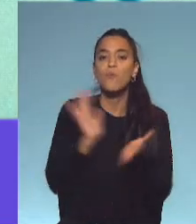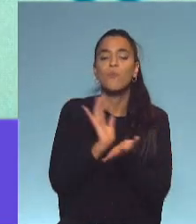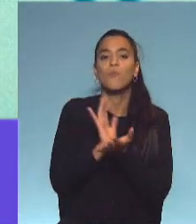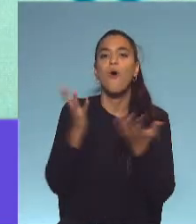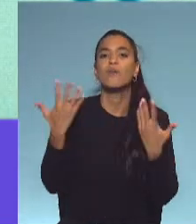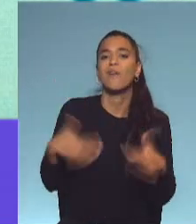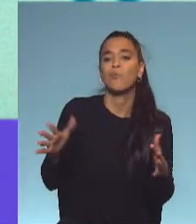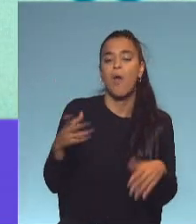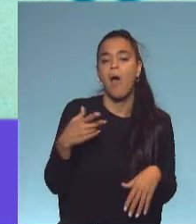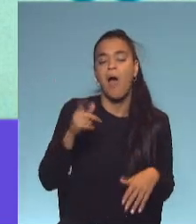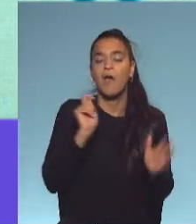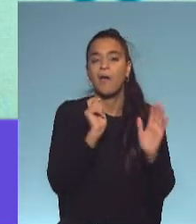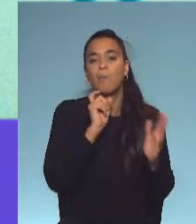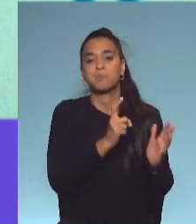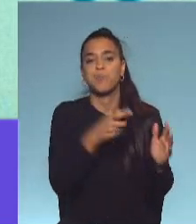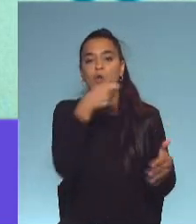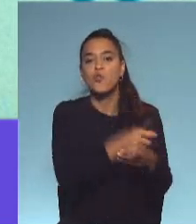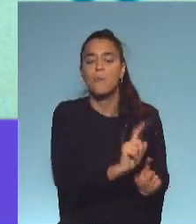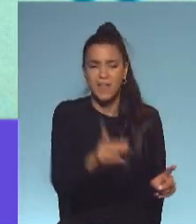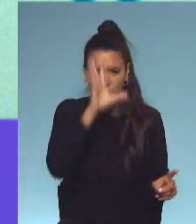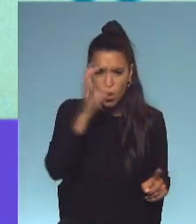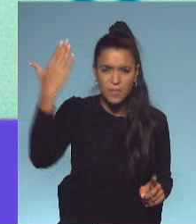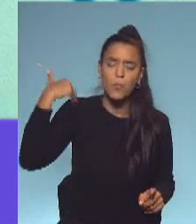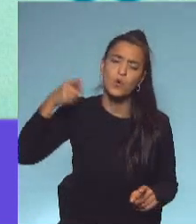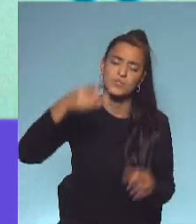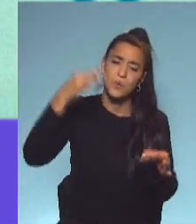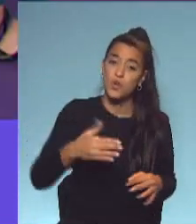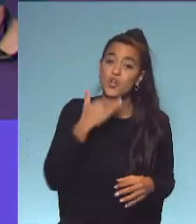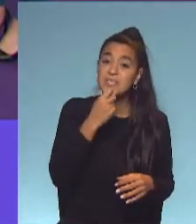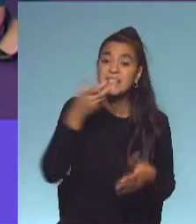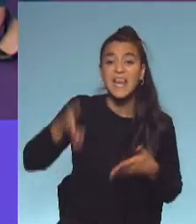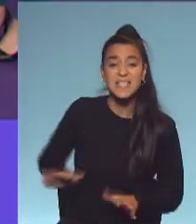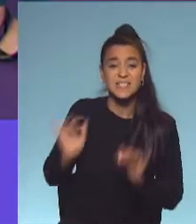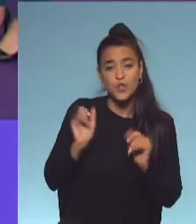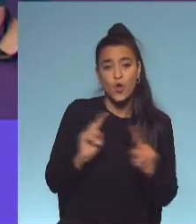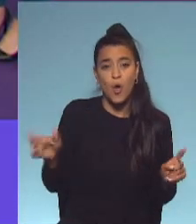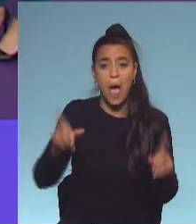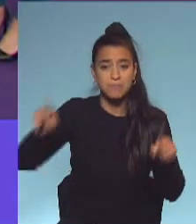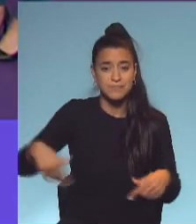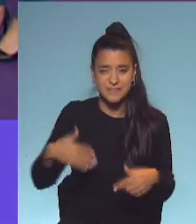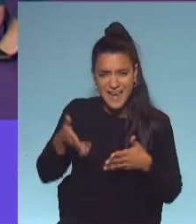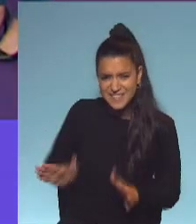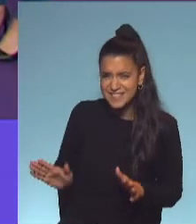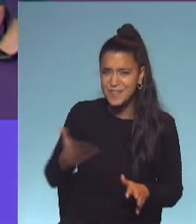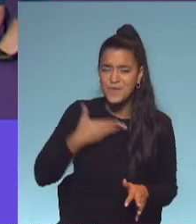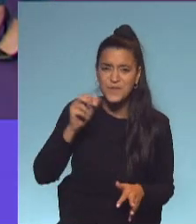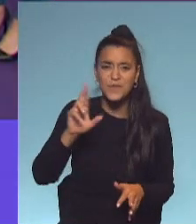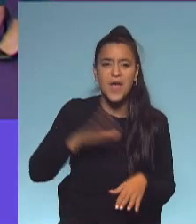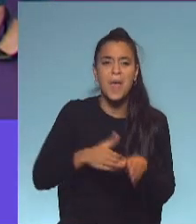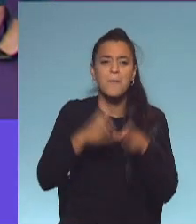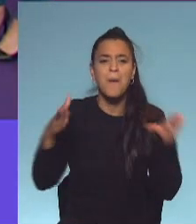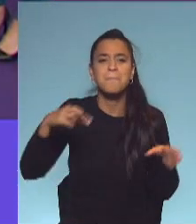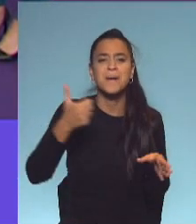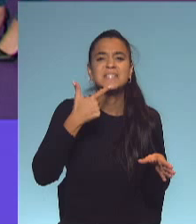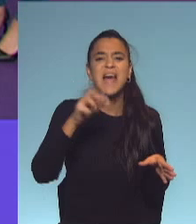naturalizado la evasión impositiva? Me acuerdo, ¿te acuerdas el caso? Vos eras, no sé si ni siquiera se había nacido. ¿Habrá nacido en Florencia en la época de